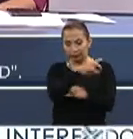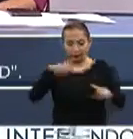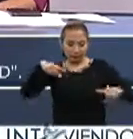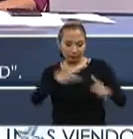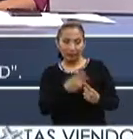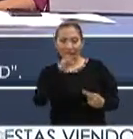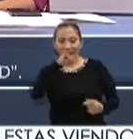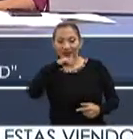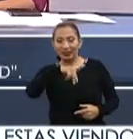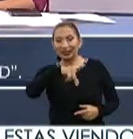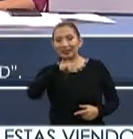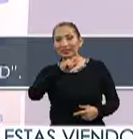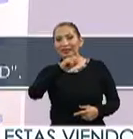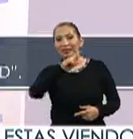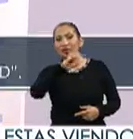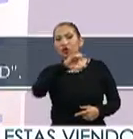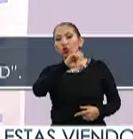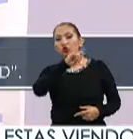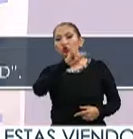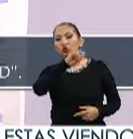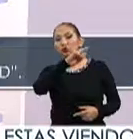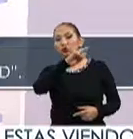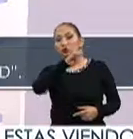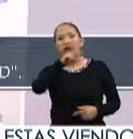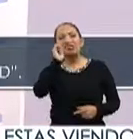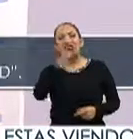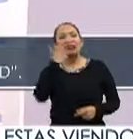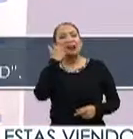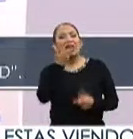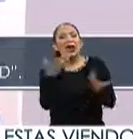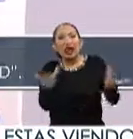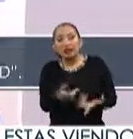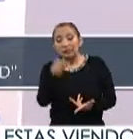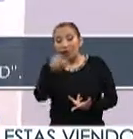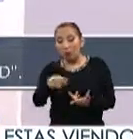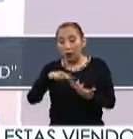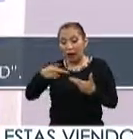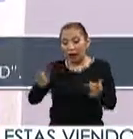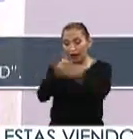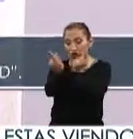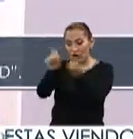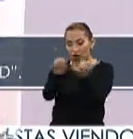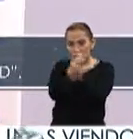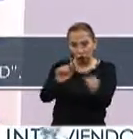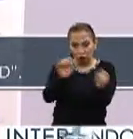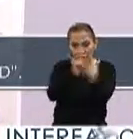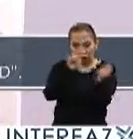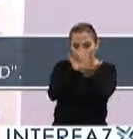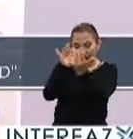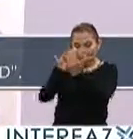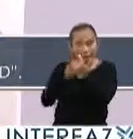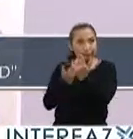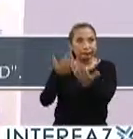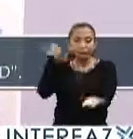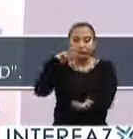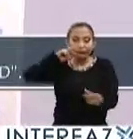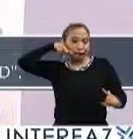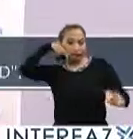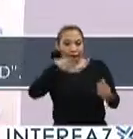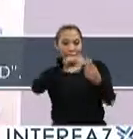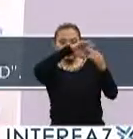enfoque intercultural lo que busca es tratar de generar relaciones sociales desde una